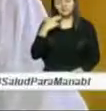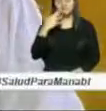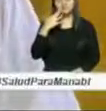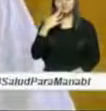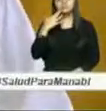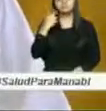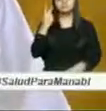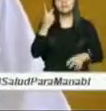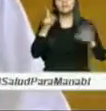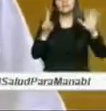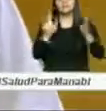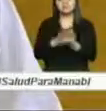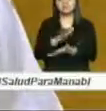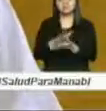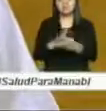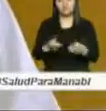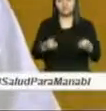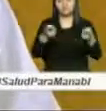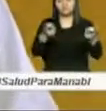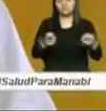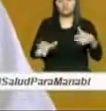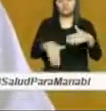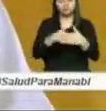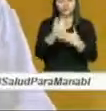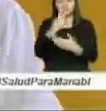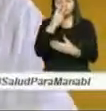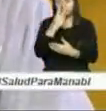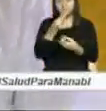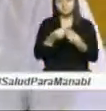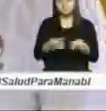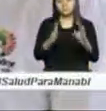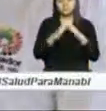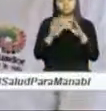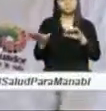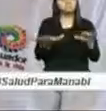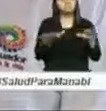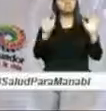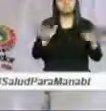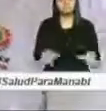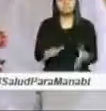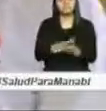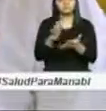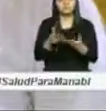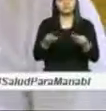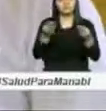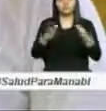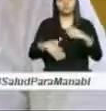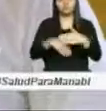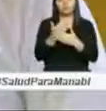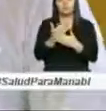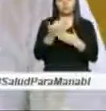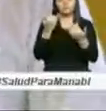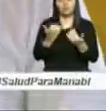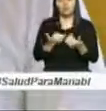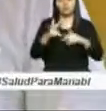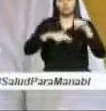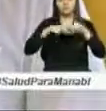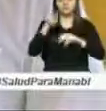clases 60.000 niños que habían perdido sus escuelas en el terremoto. Y ya empezó la construcción en